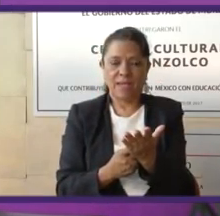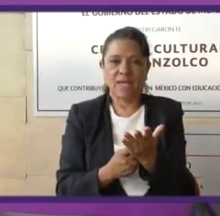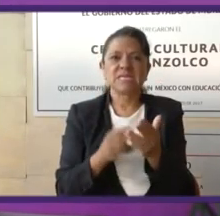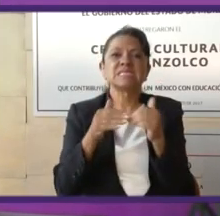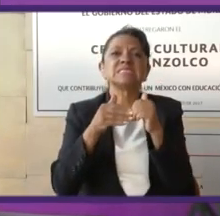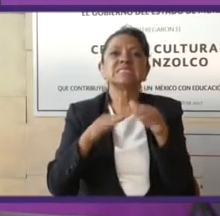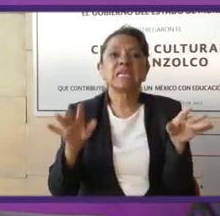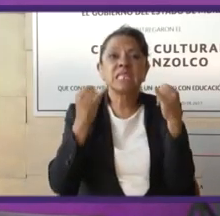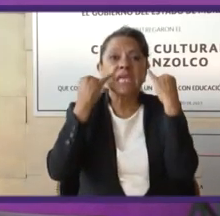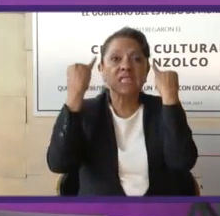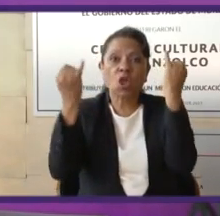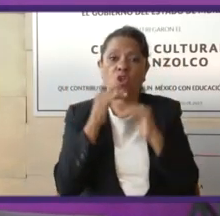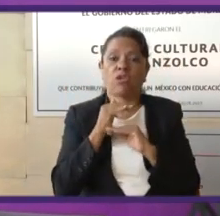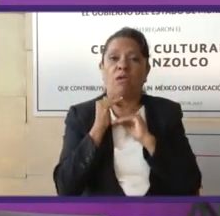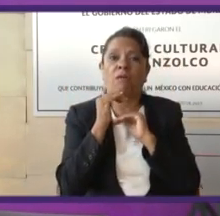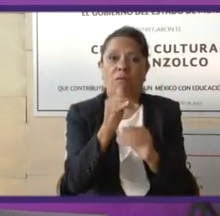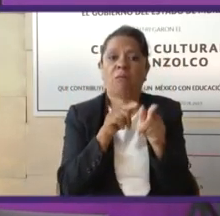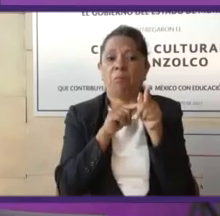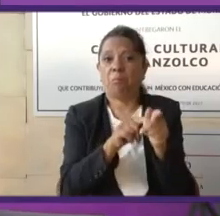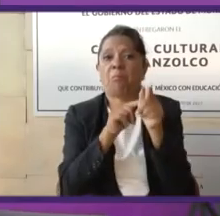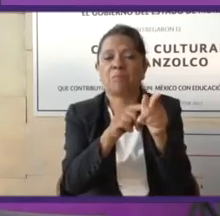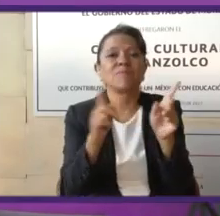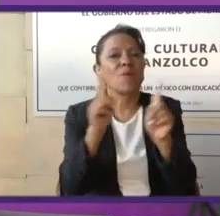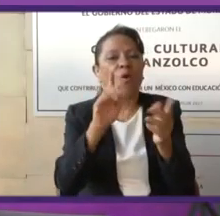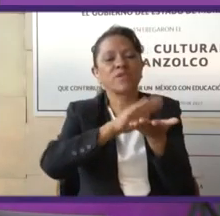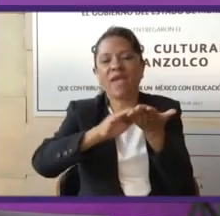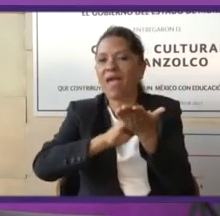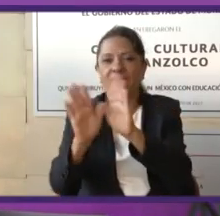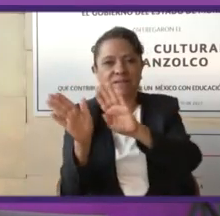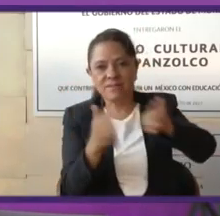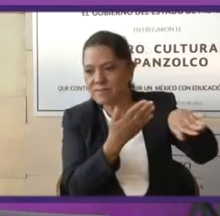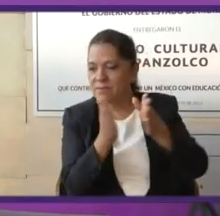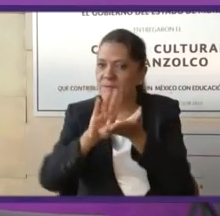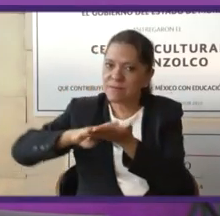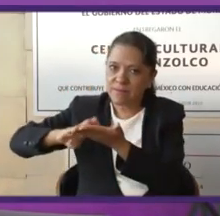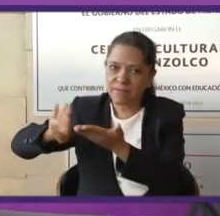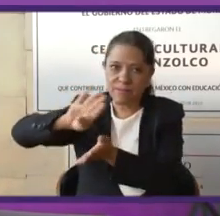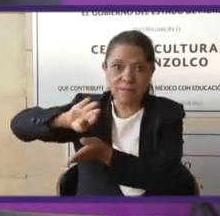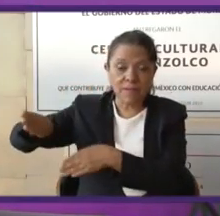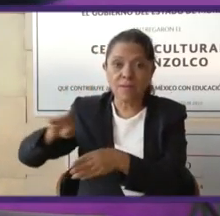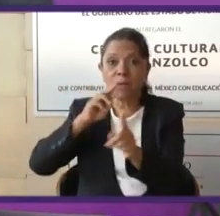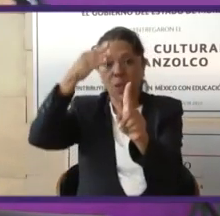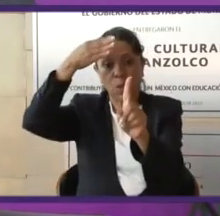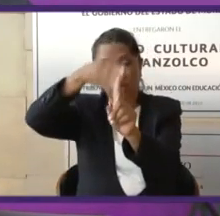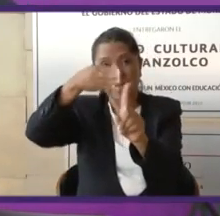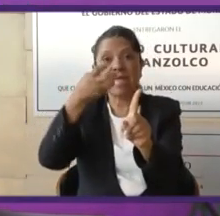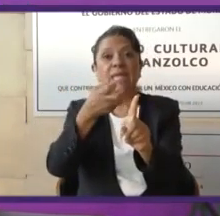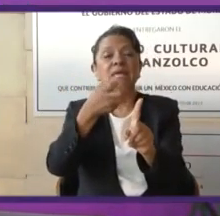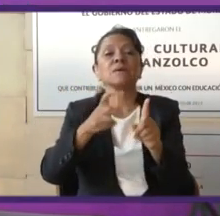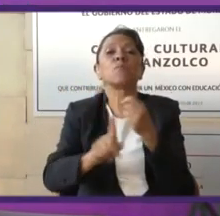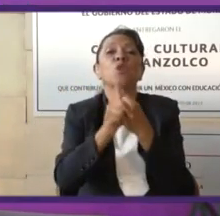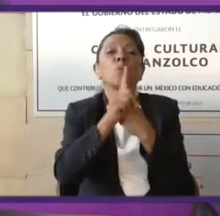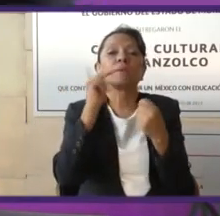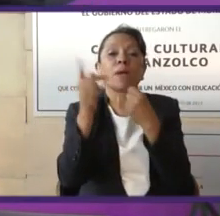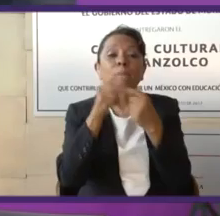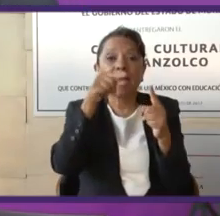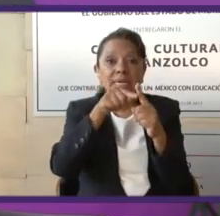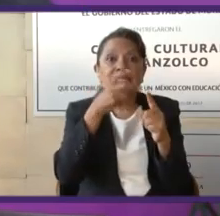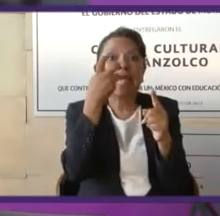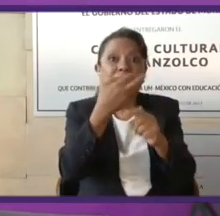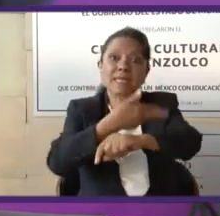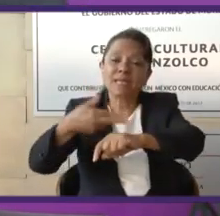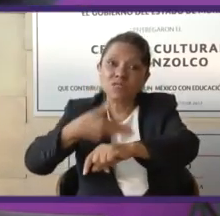desideologizado que resuelva los problemas del país, los grandes problemas del país, sin los viejos esquemas ideológicos,